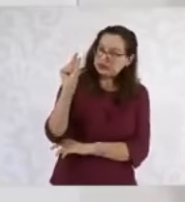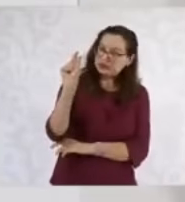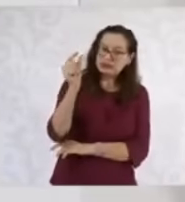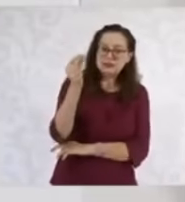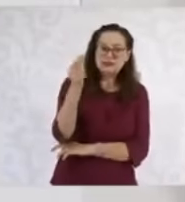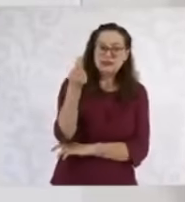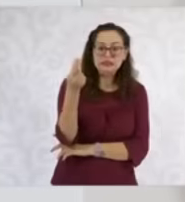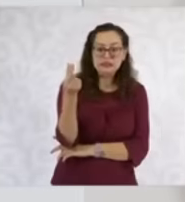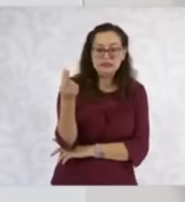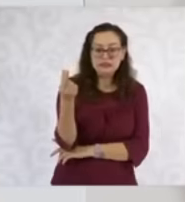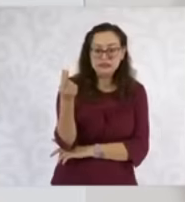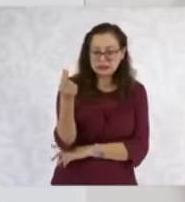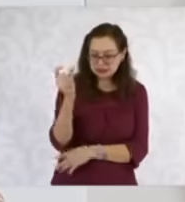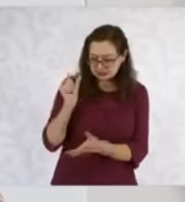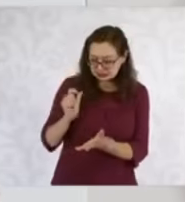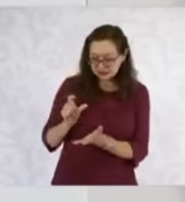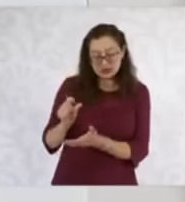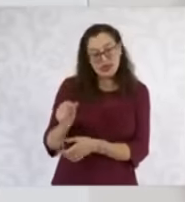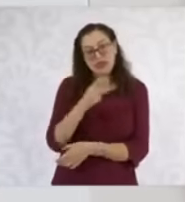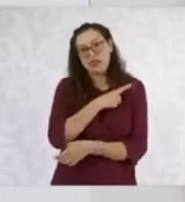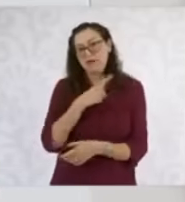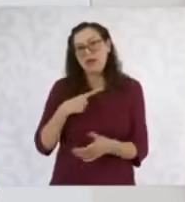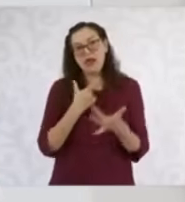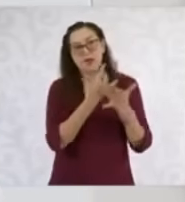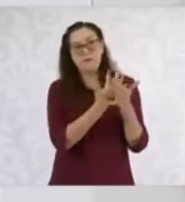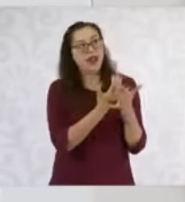no en laboratorio con los genes,